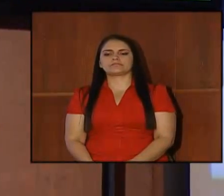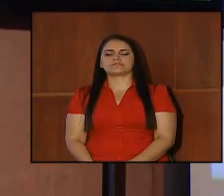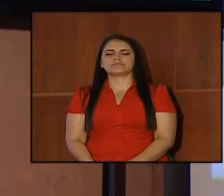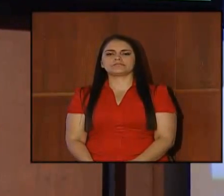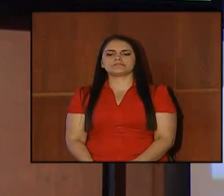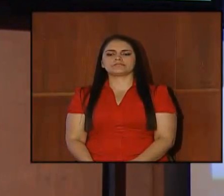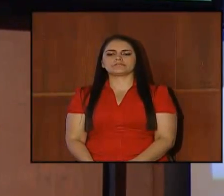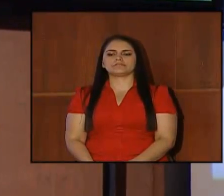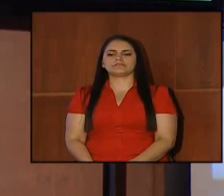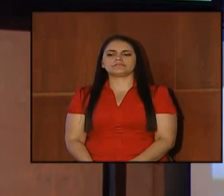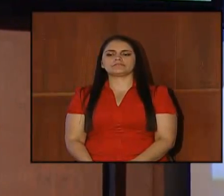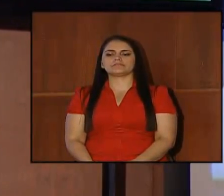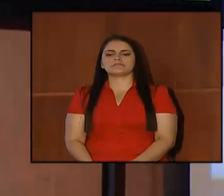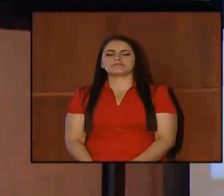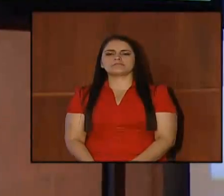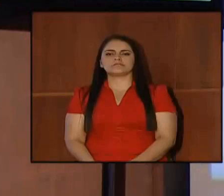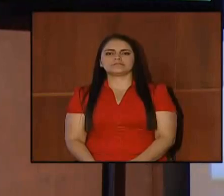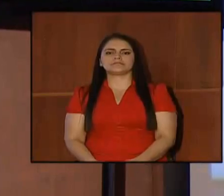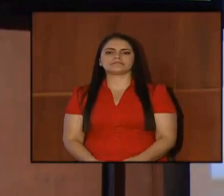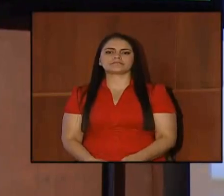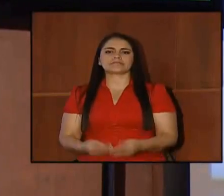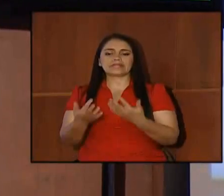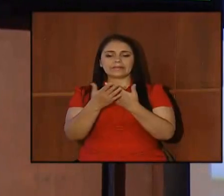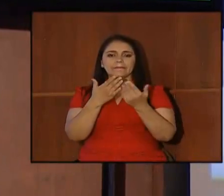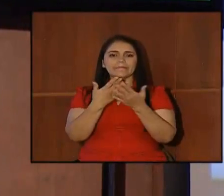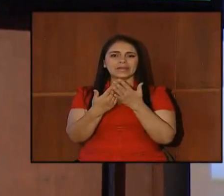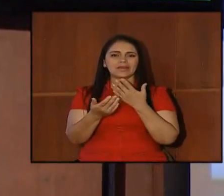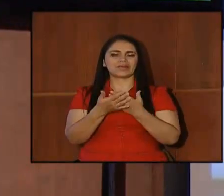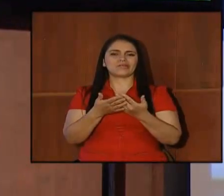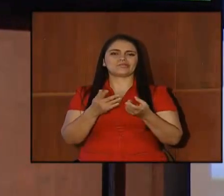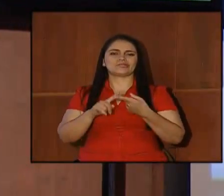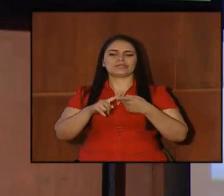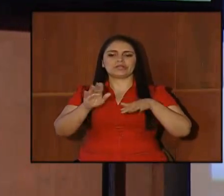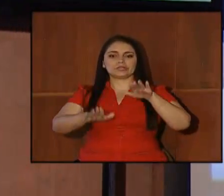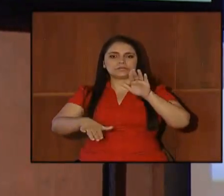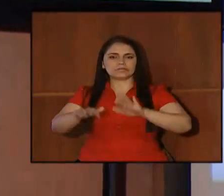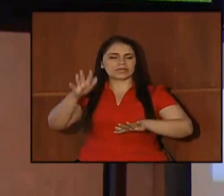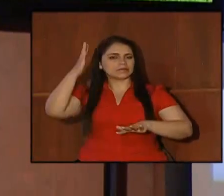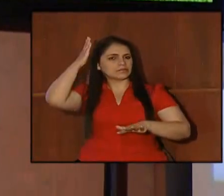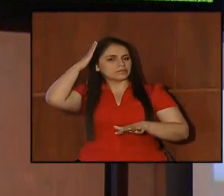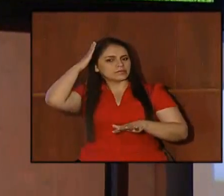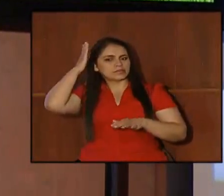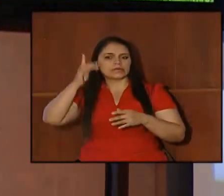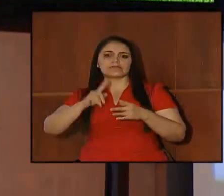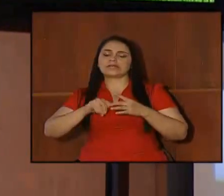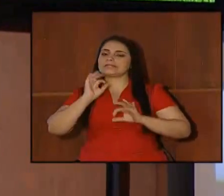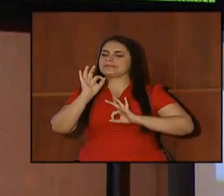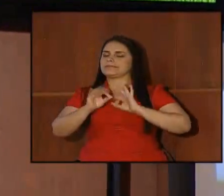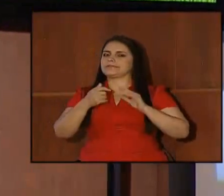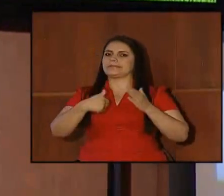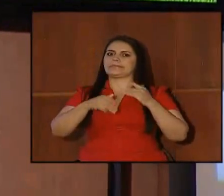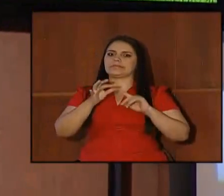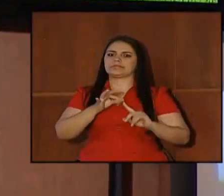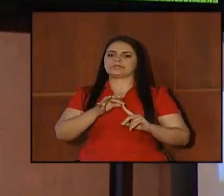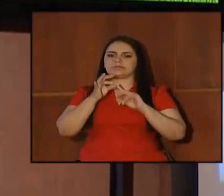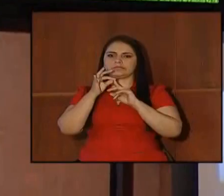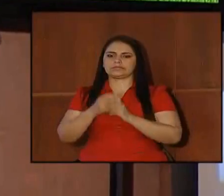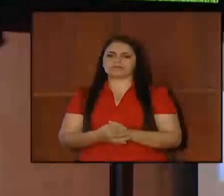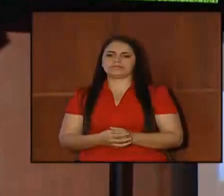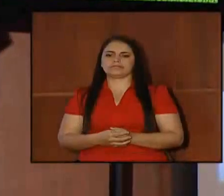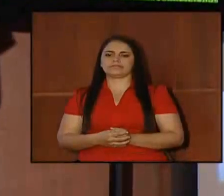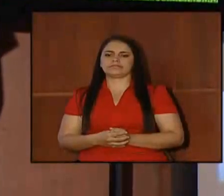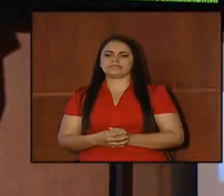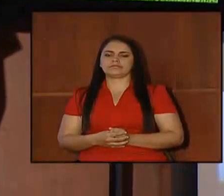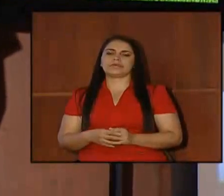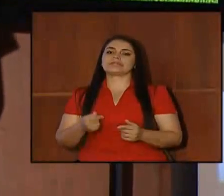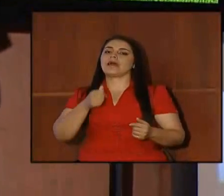La limpieza del cabello, de las manos, de los pies y de genitales merece un cuidado especial, ¿cierto? Entonces ahí sí necesitamos